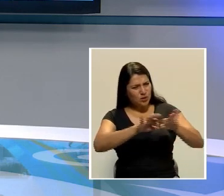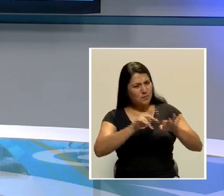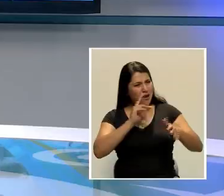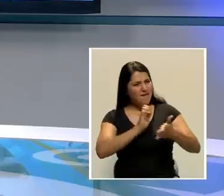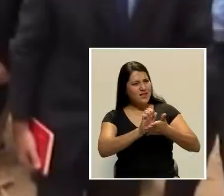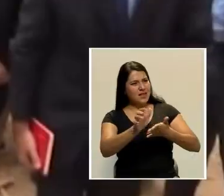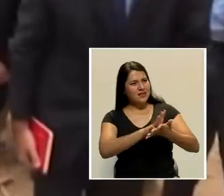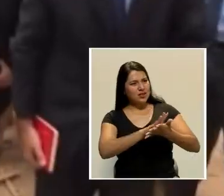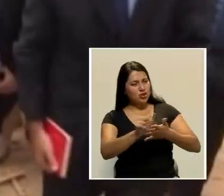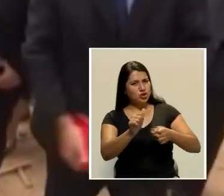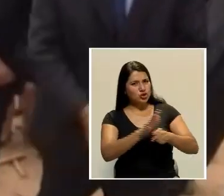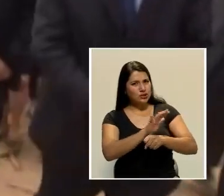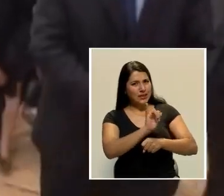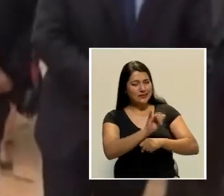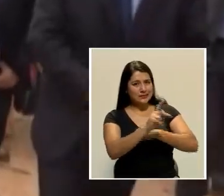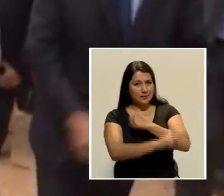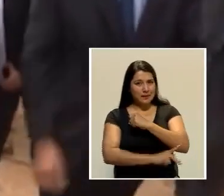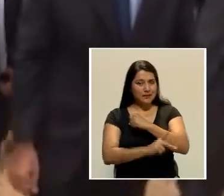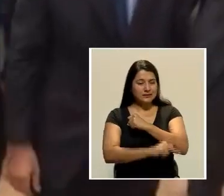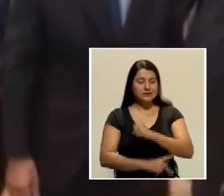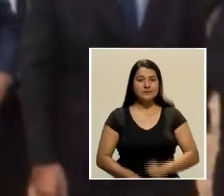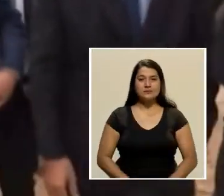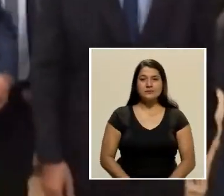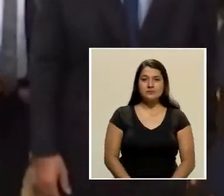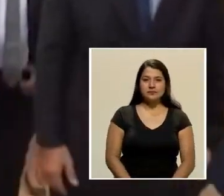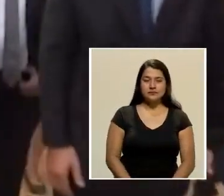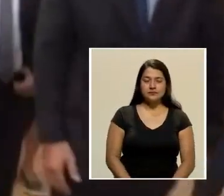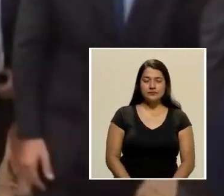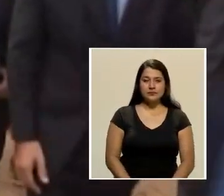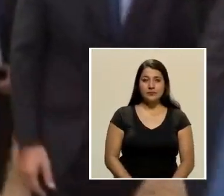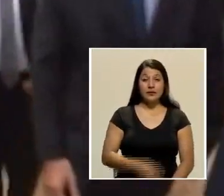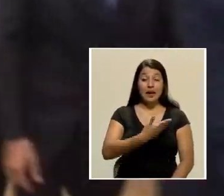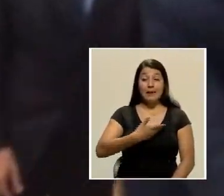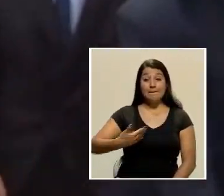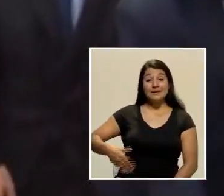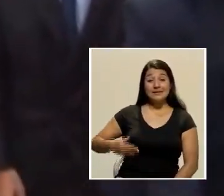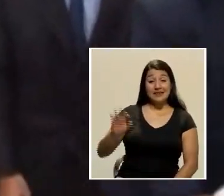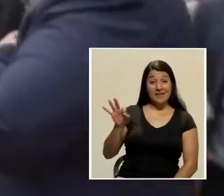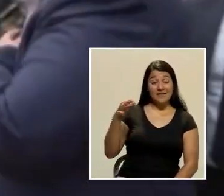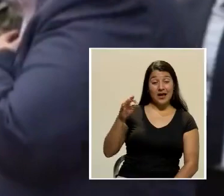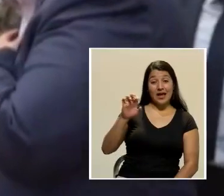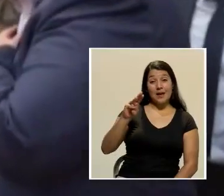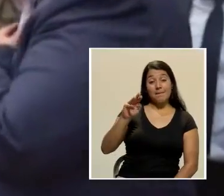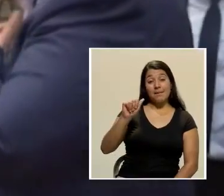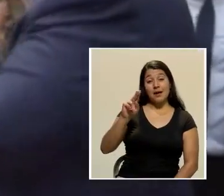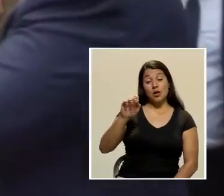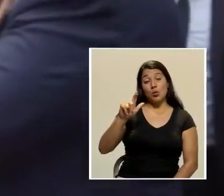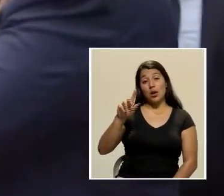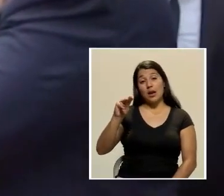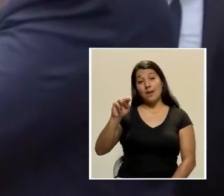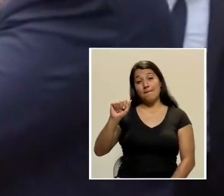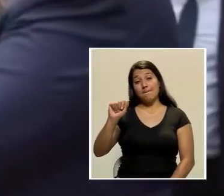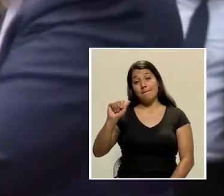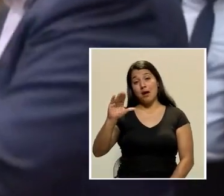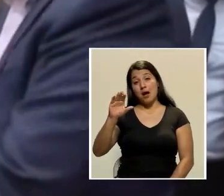que devastaron una amplia zona de Beirut, pero también reclamó al gobierno